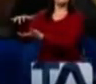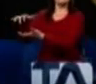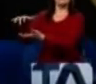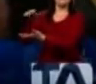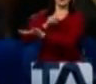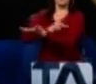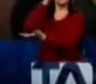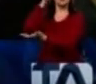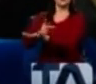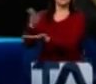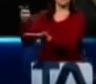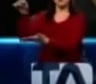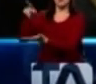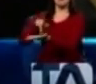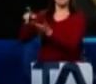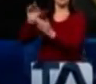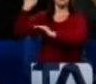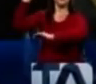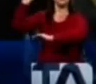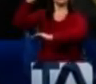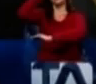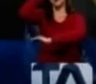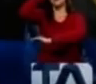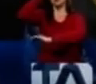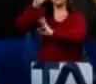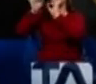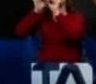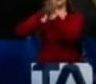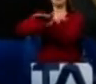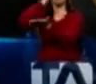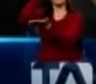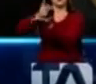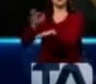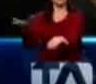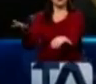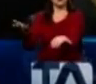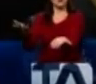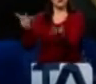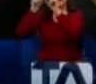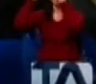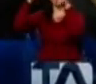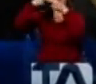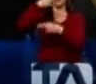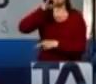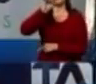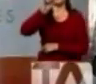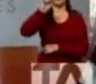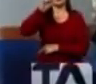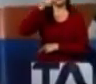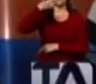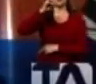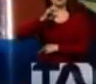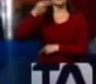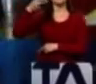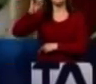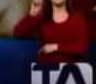para pagar compromisos que tiene la prefectura de Pichincha con la empresa Hidalgo Hidalgo. La